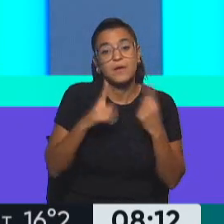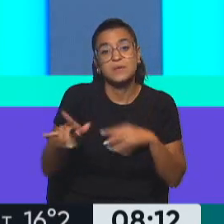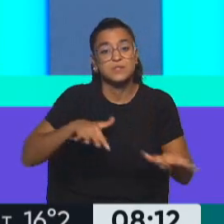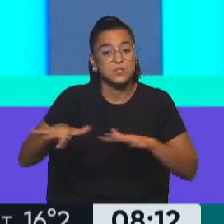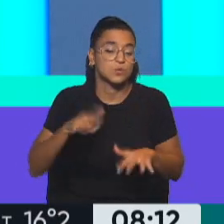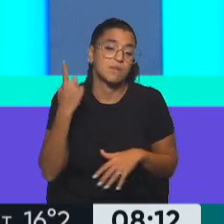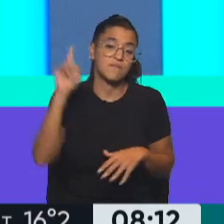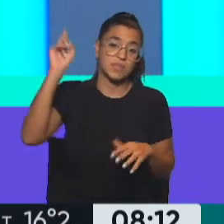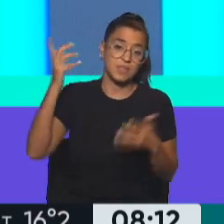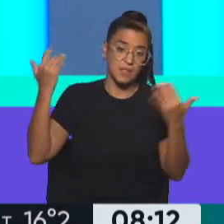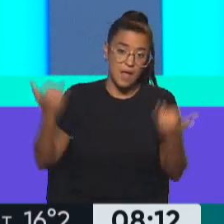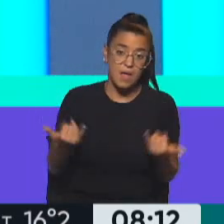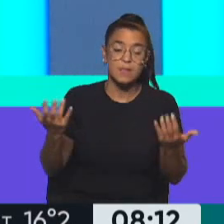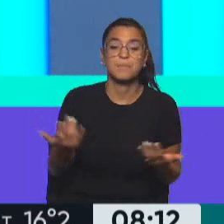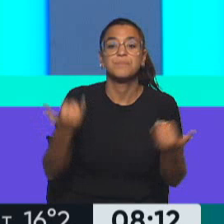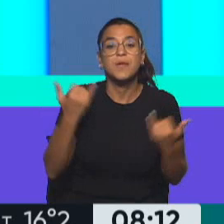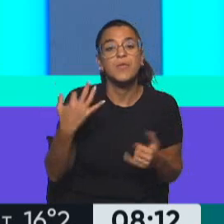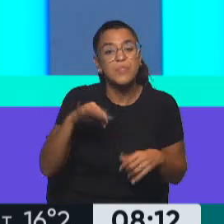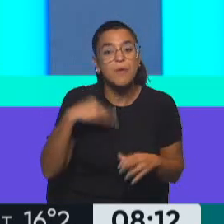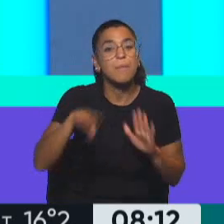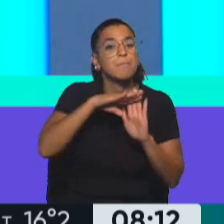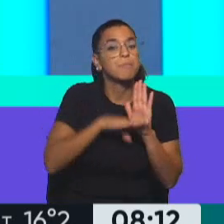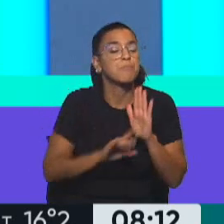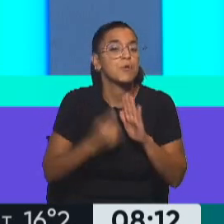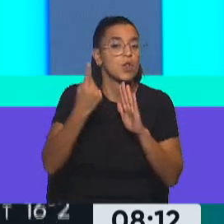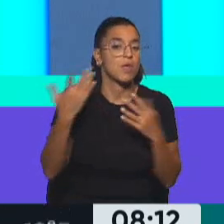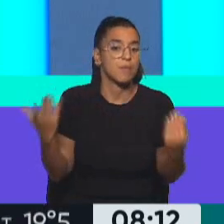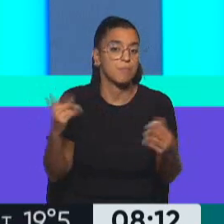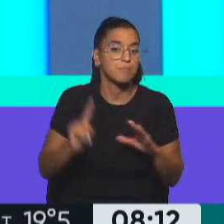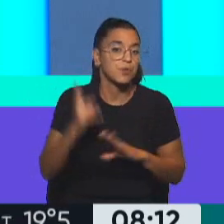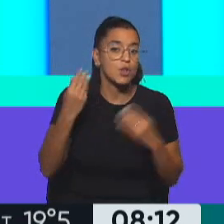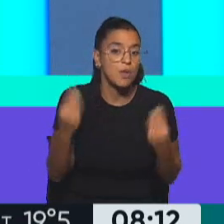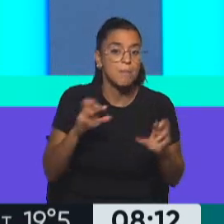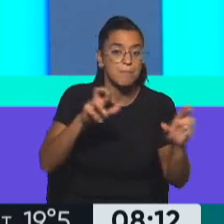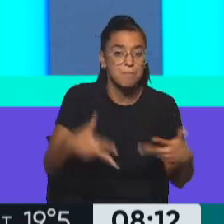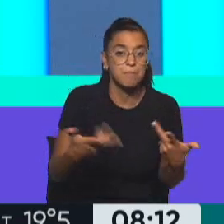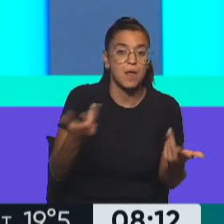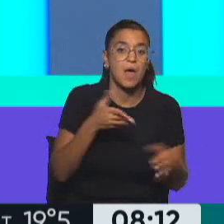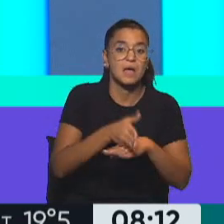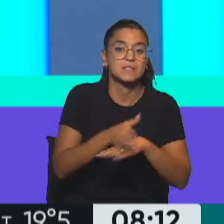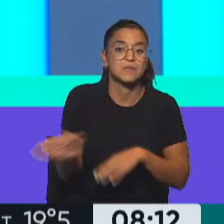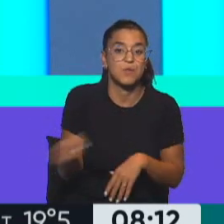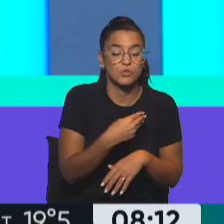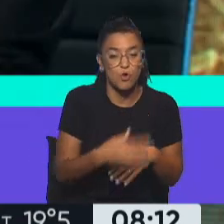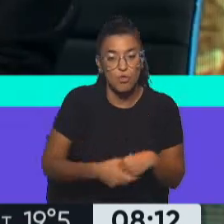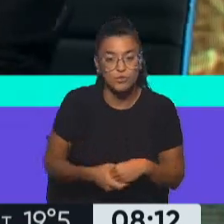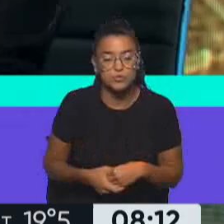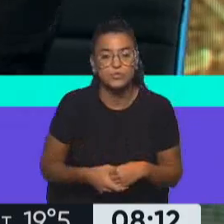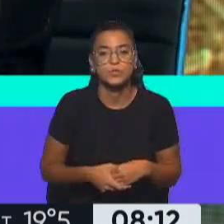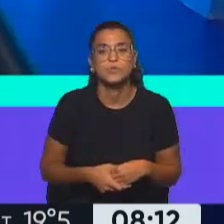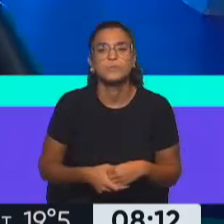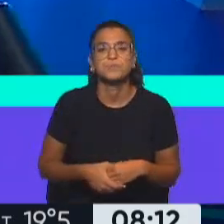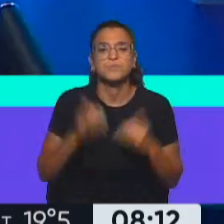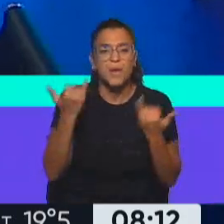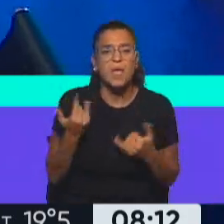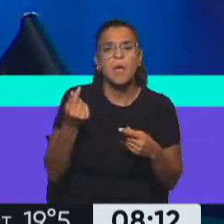situaciones excepcionales. Ahí hay que establecer prioridades y creo que la prioridad es que el pan esté accesible a todos. Gastón, no